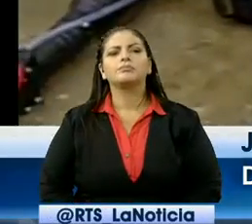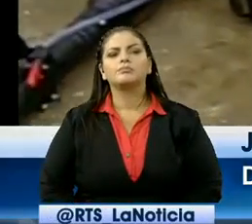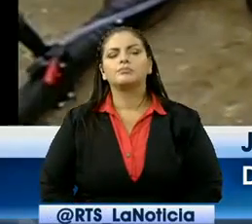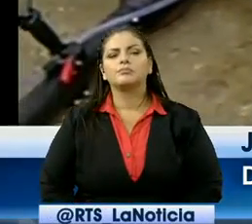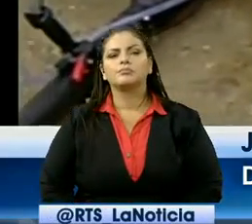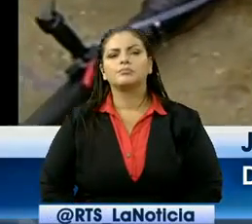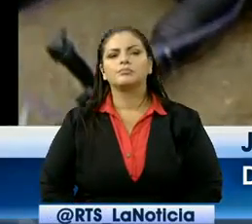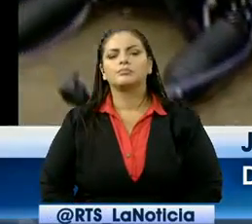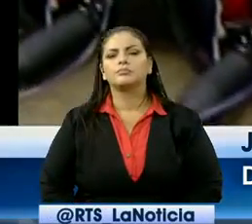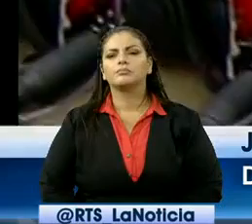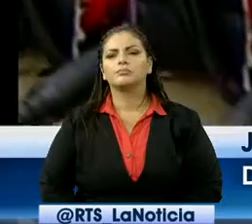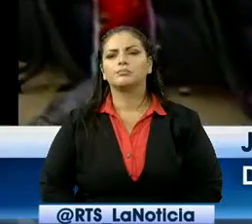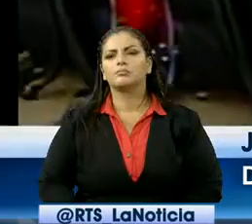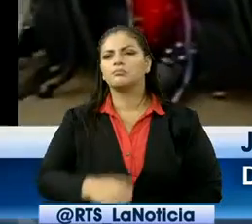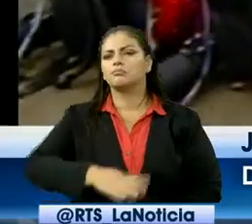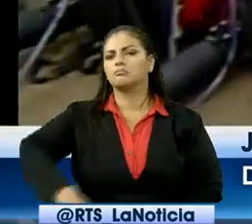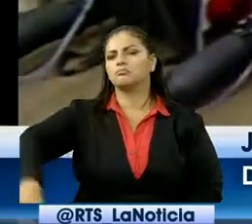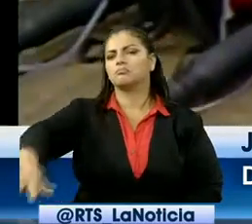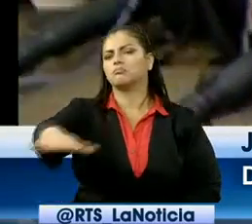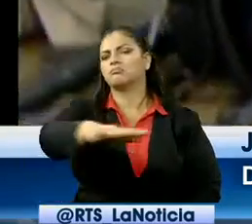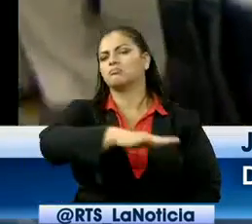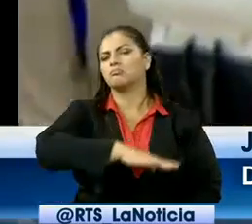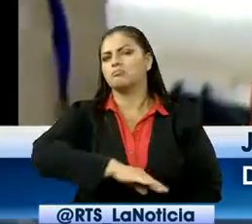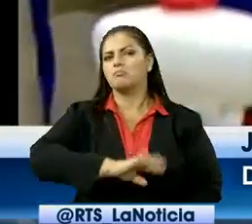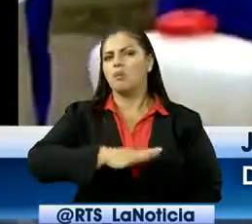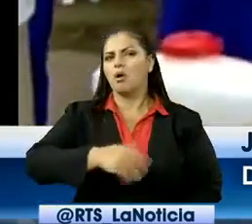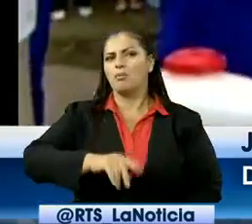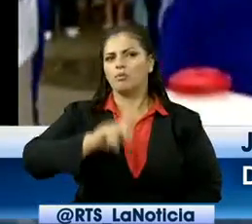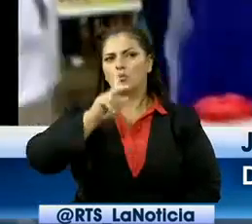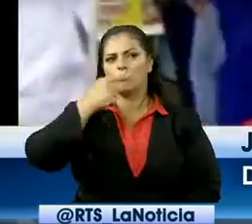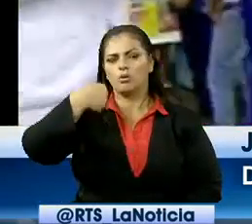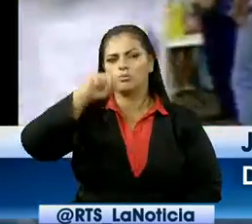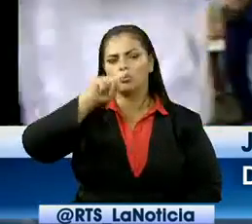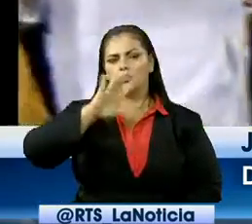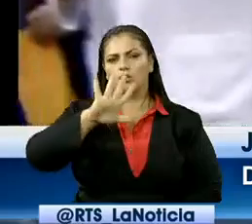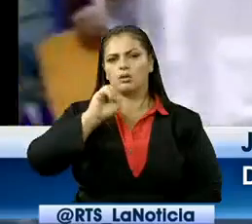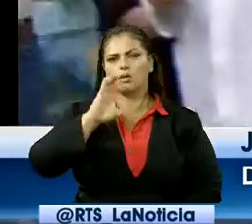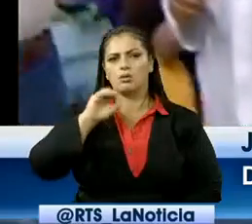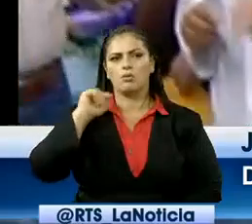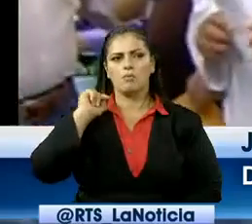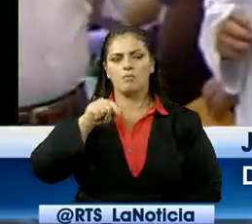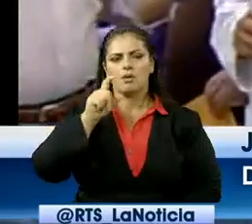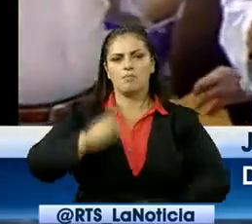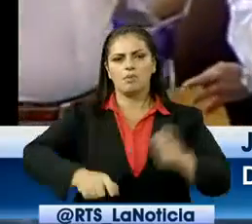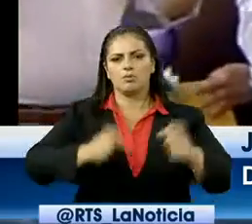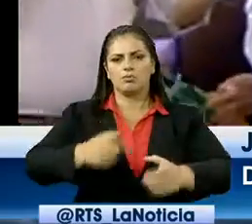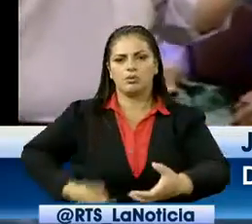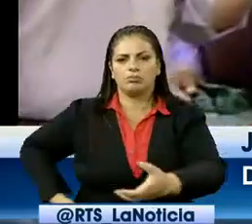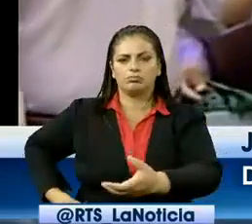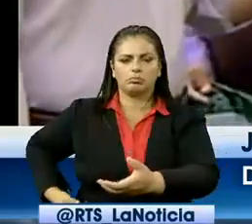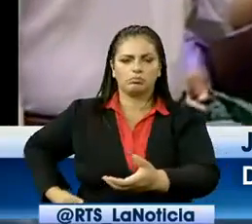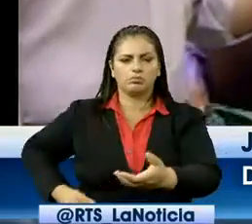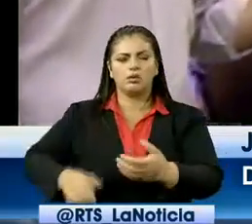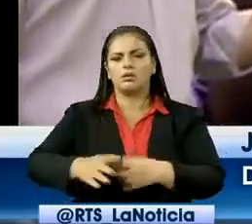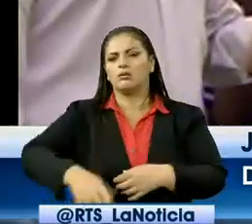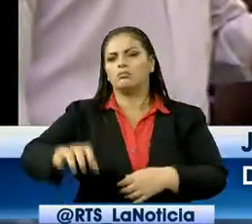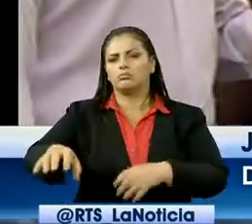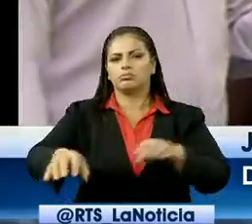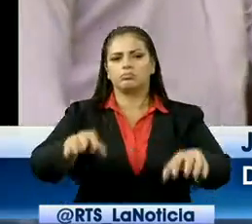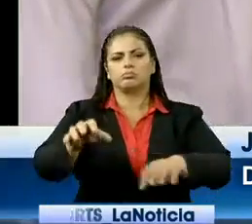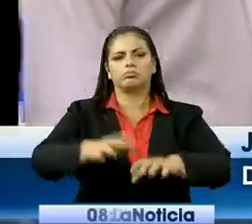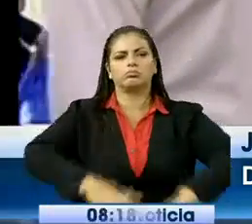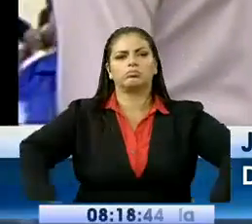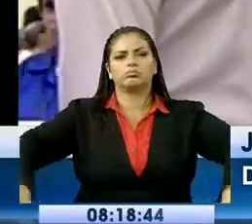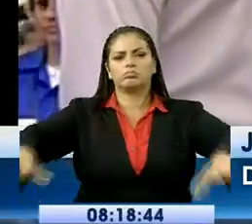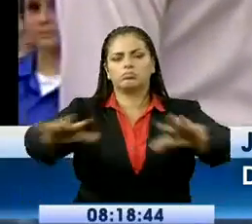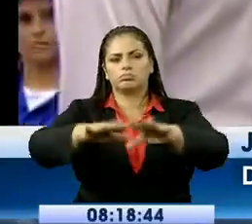cubrir siquiera una población que supera el 1,5 millones de habitantes de la ciudad de Guayaquil, las áreas urbanas, marginales, las áreas rurales y todas las áreas